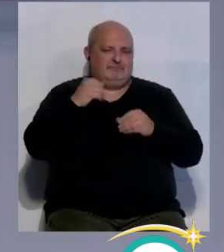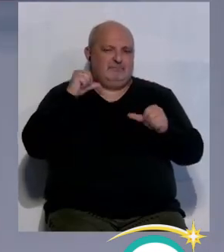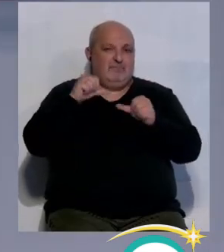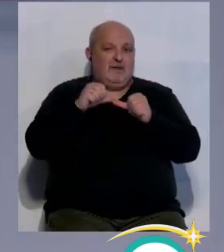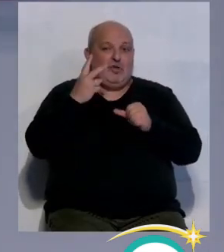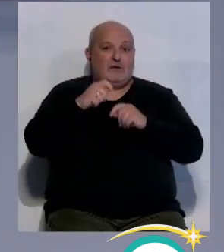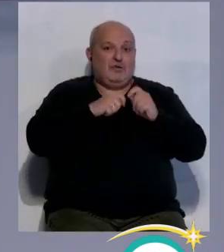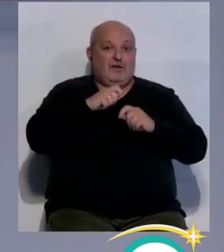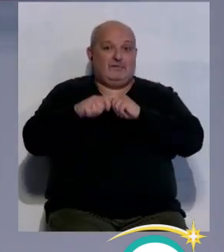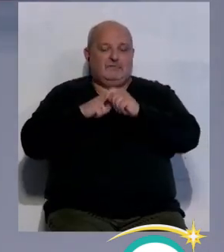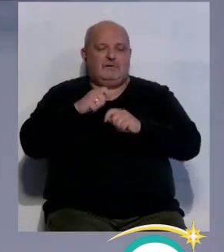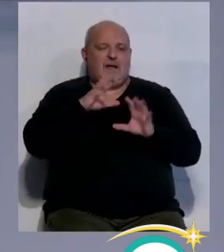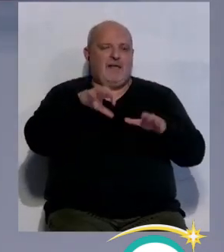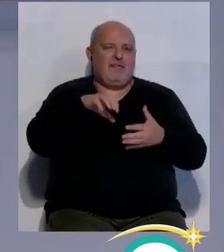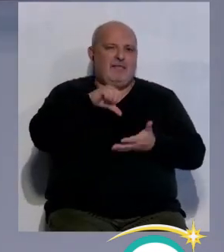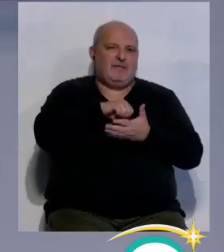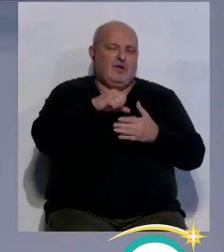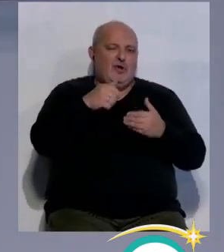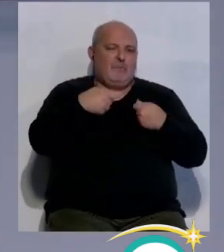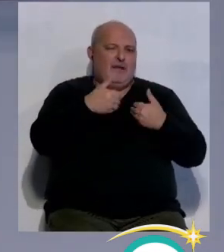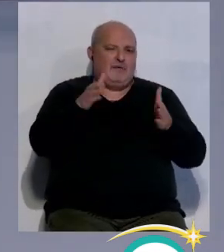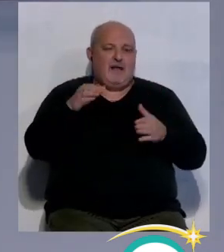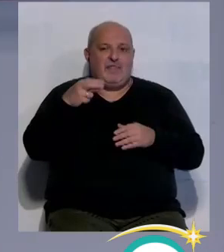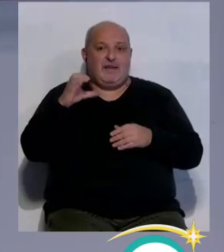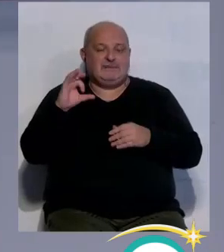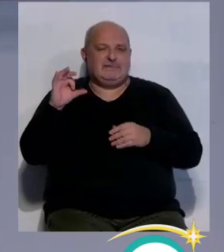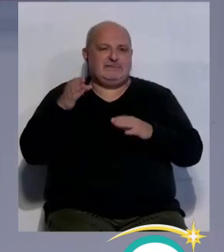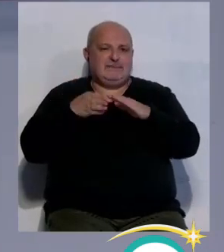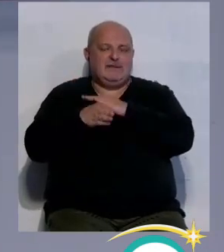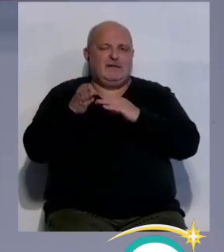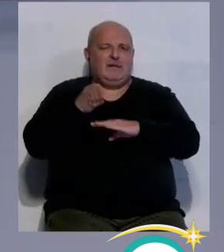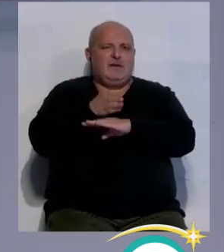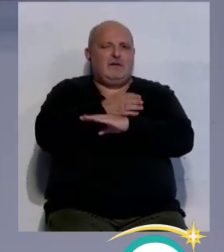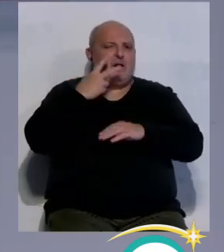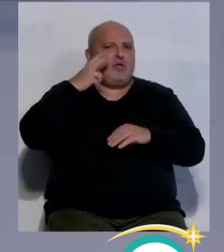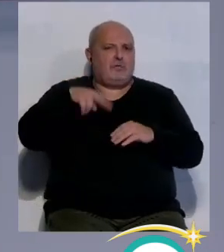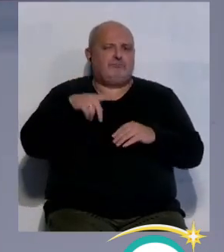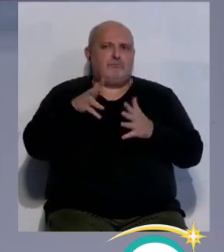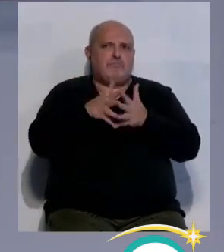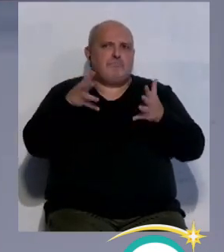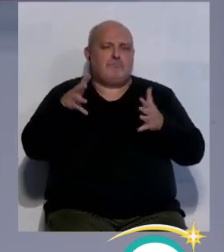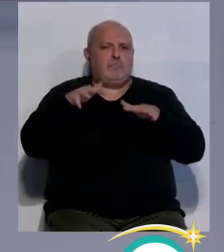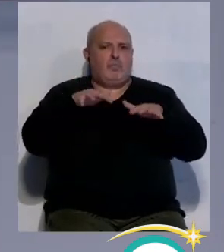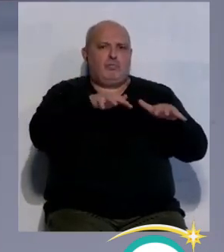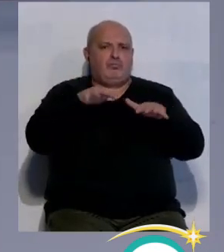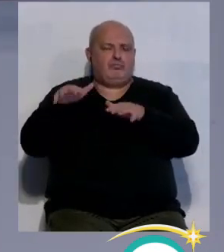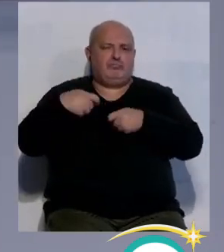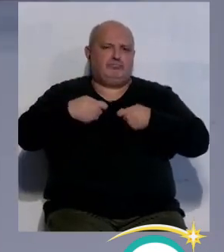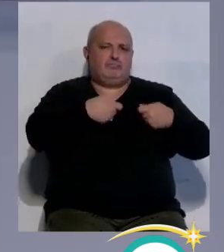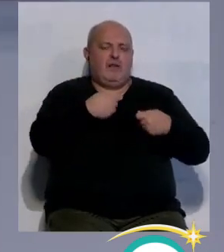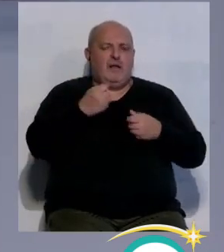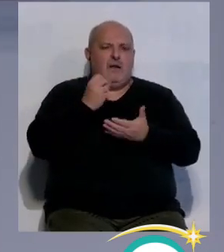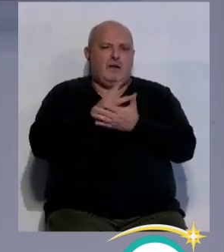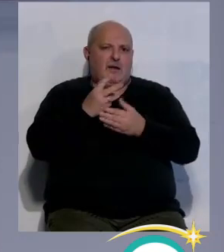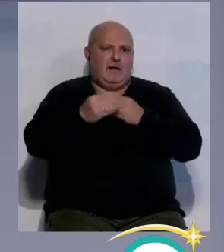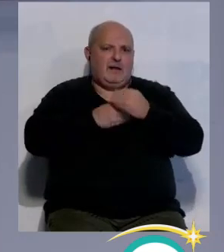las dos asociaciones, Cádiz Centro Comercial Abierto y ACEX, la de Extramuros, reconocen que han aumentado los negocios adheridos y han